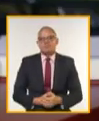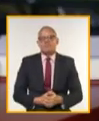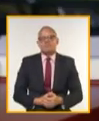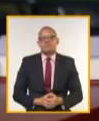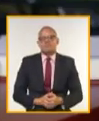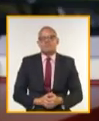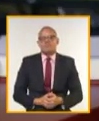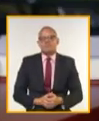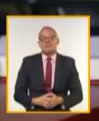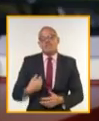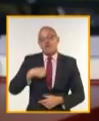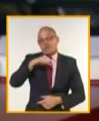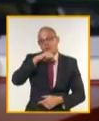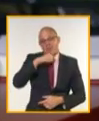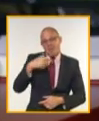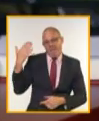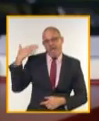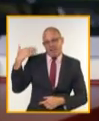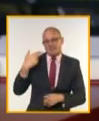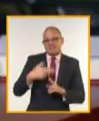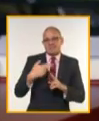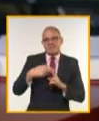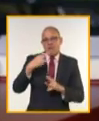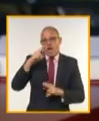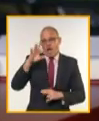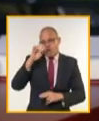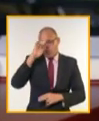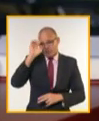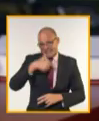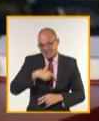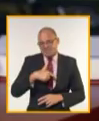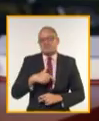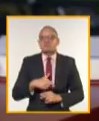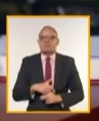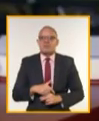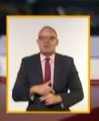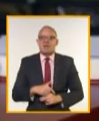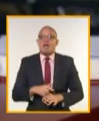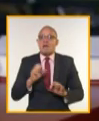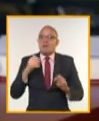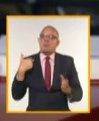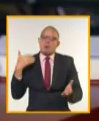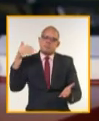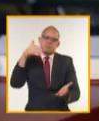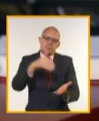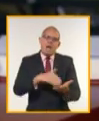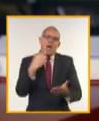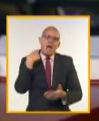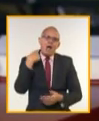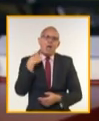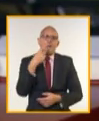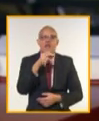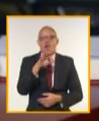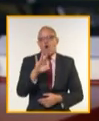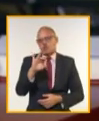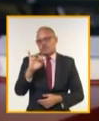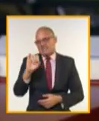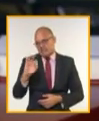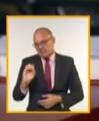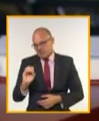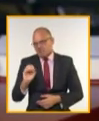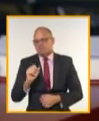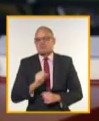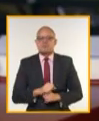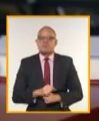Chan, arribó a Cuba en el año 1950 para contraer matrimonio con mi padre, Rufino Alay Chan.